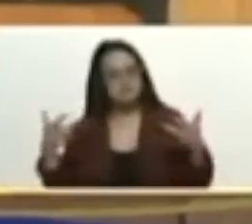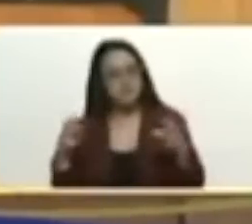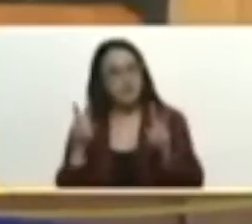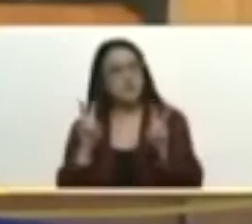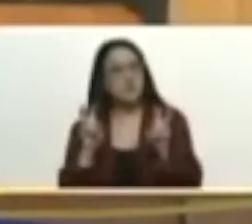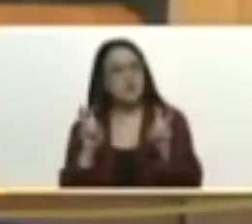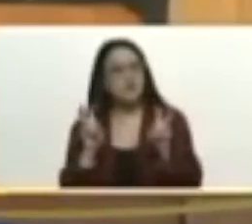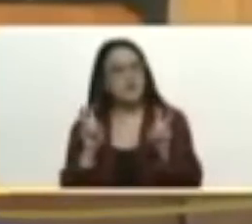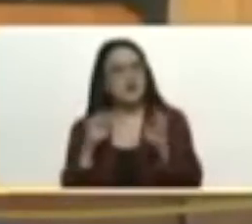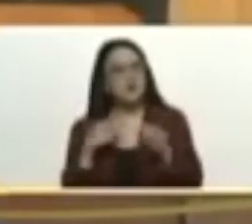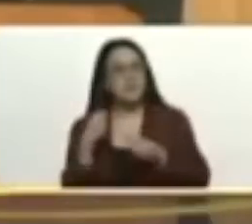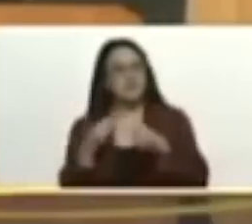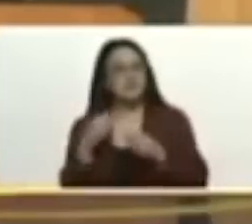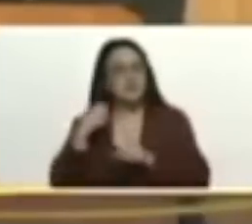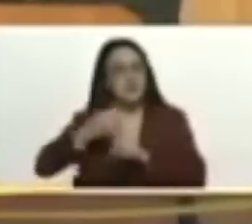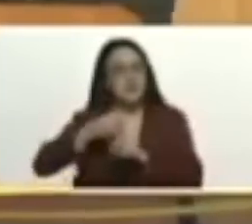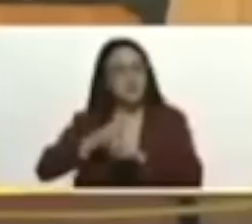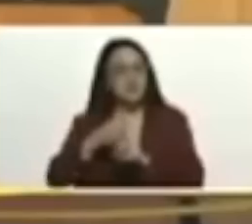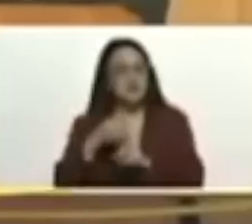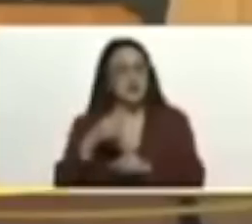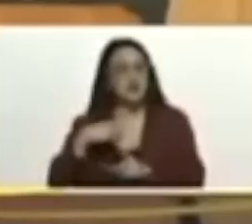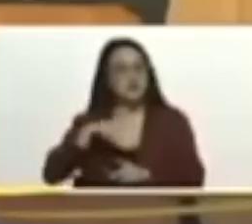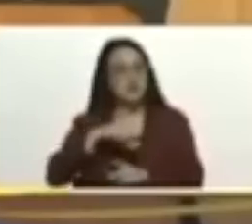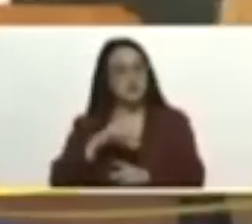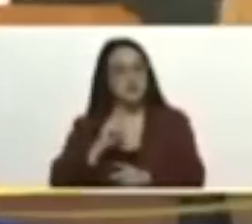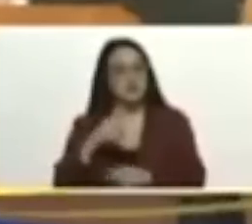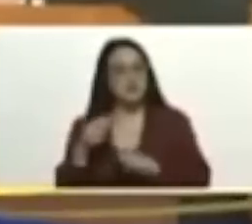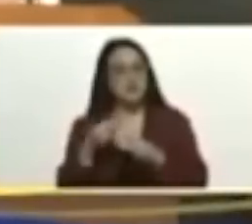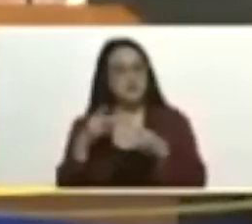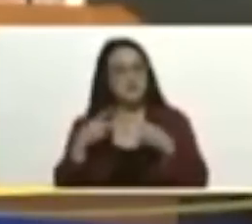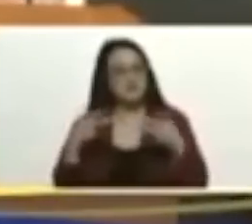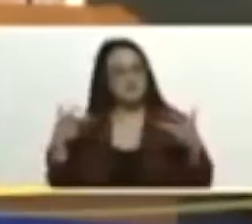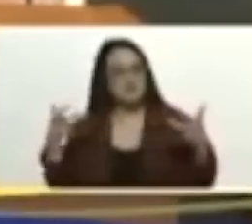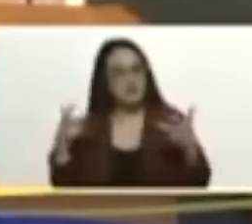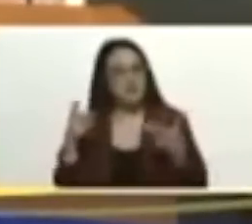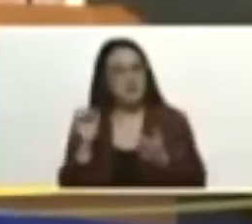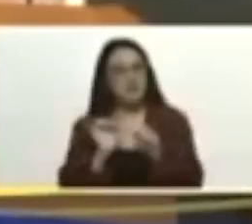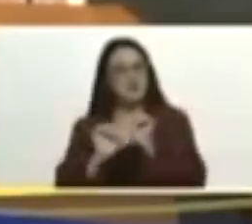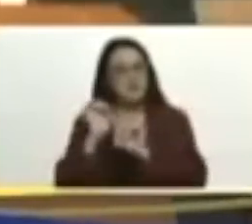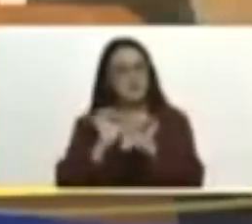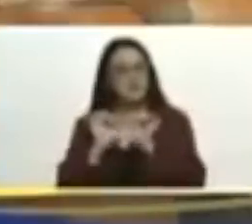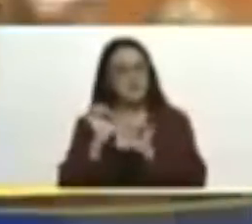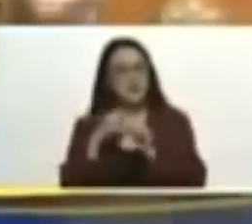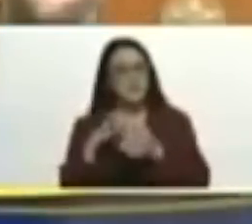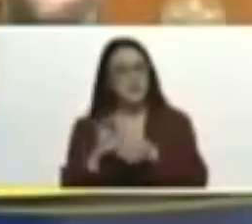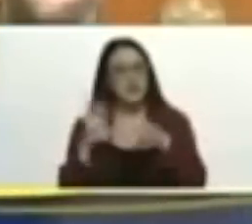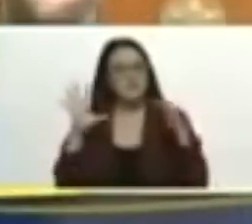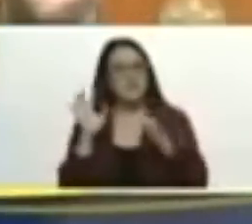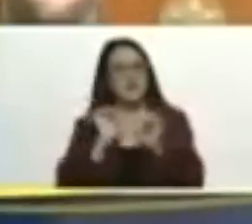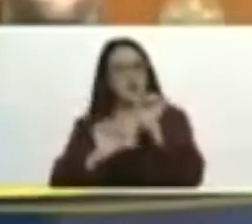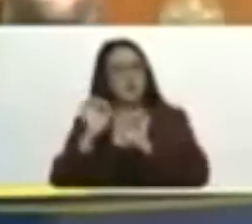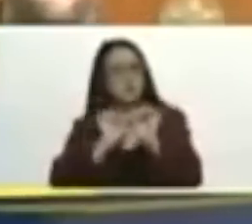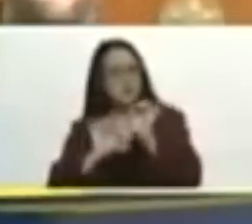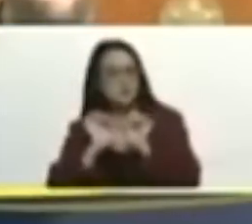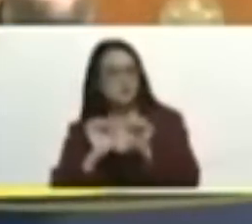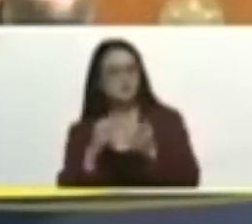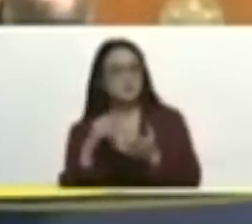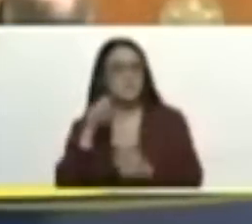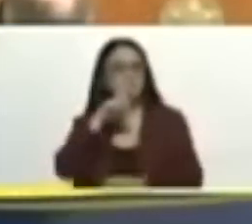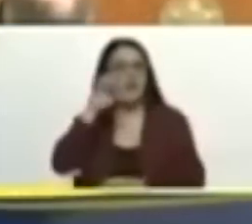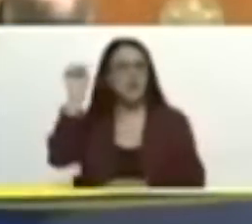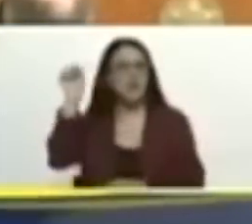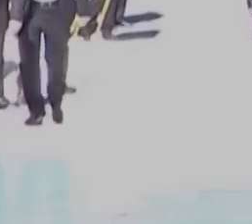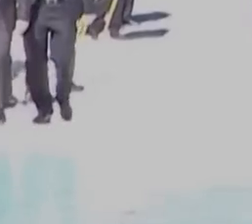batalla, necesito construir una narrativa para vencer a mi enemigo. Y Maduro conoce muy bien